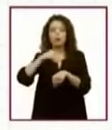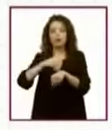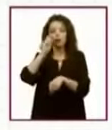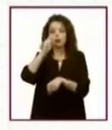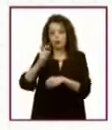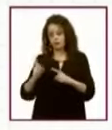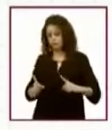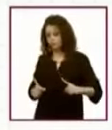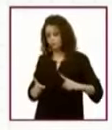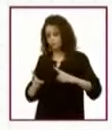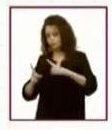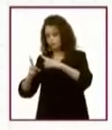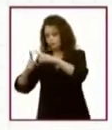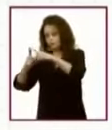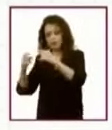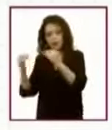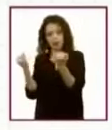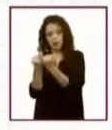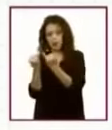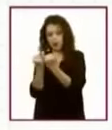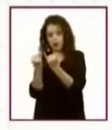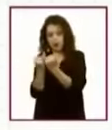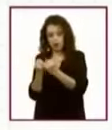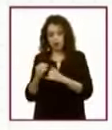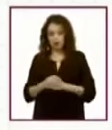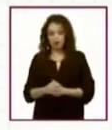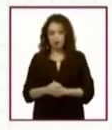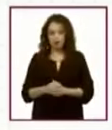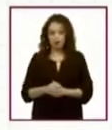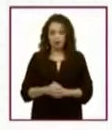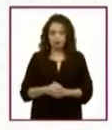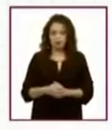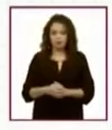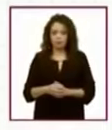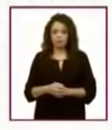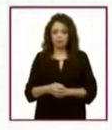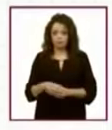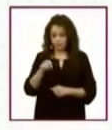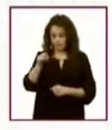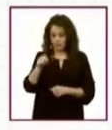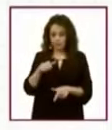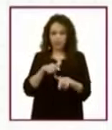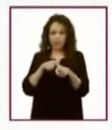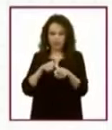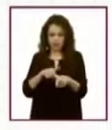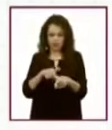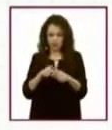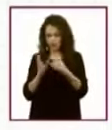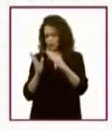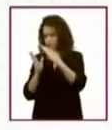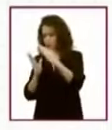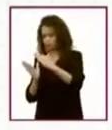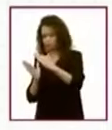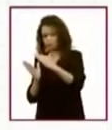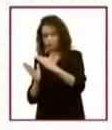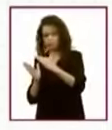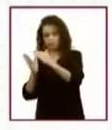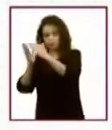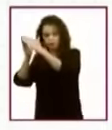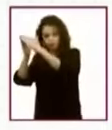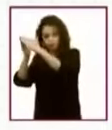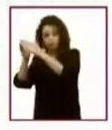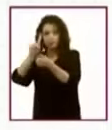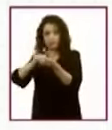misma longitud. Si el segmento que eliminaste continuara ahí, junto con estos 2 nuevos segmentos, formaría un